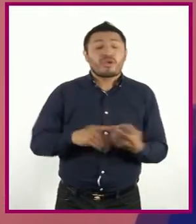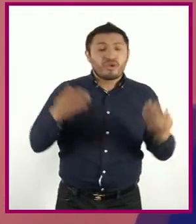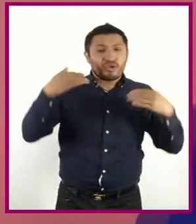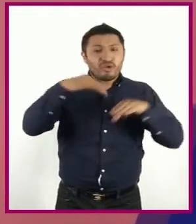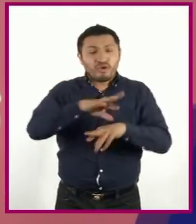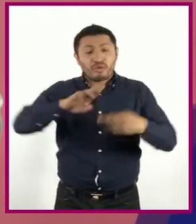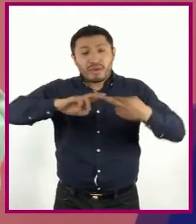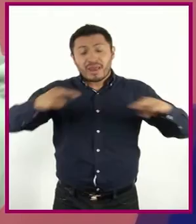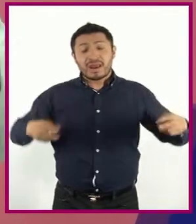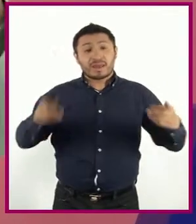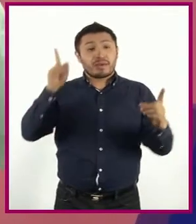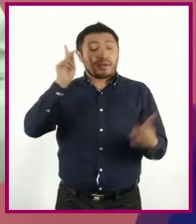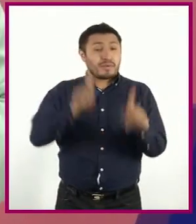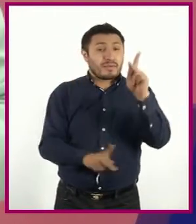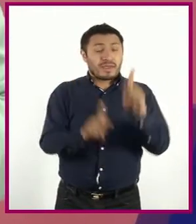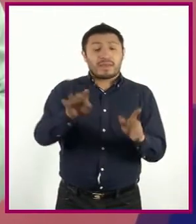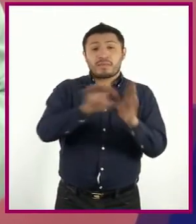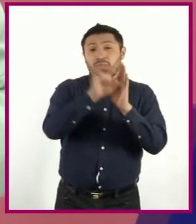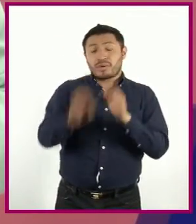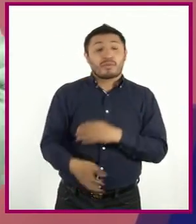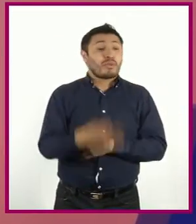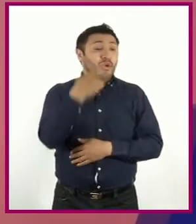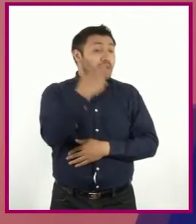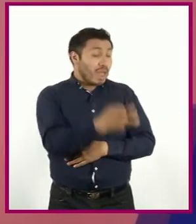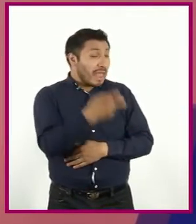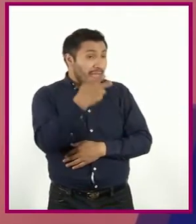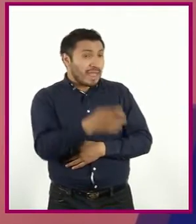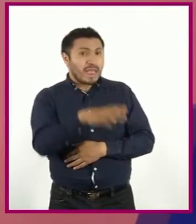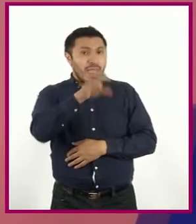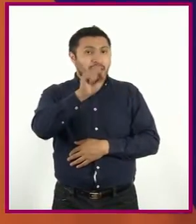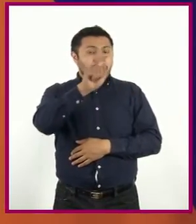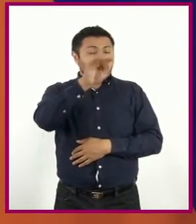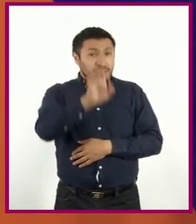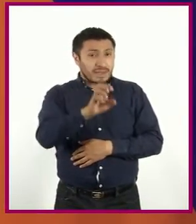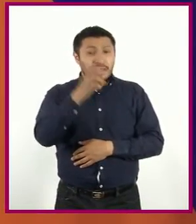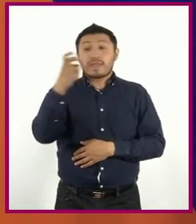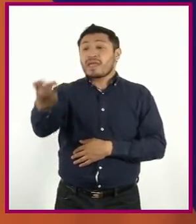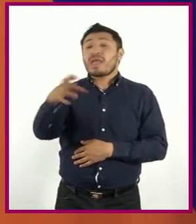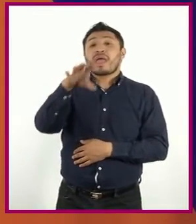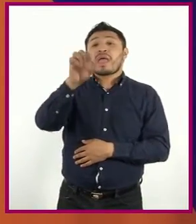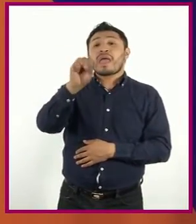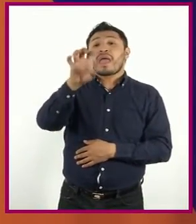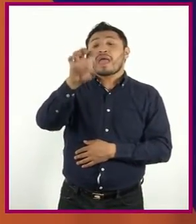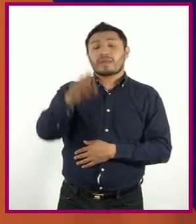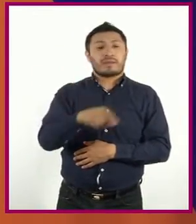quien habla, como este, ese, aquel.